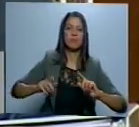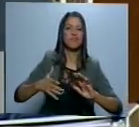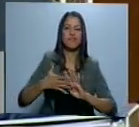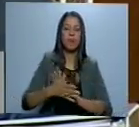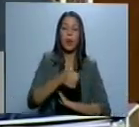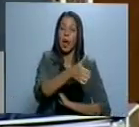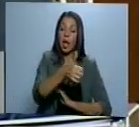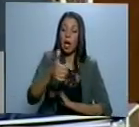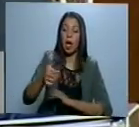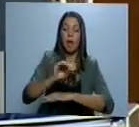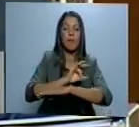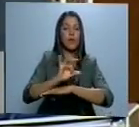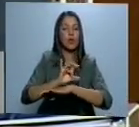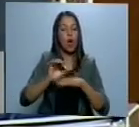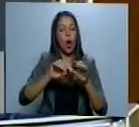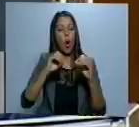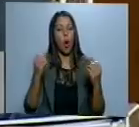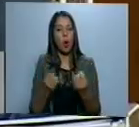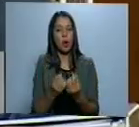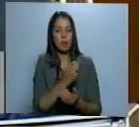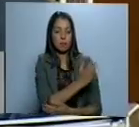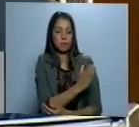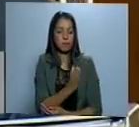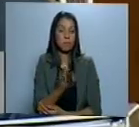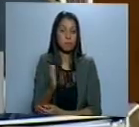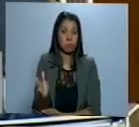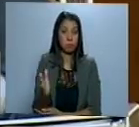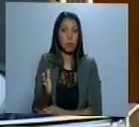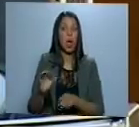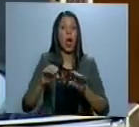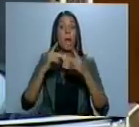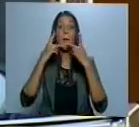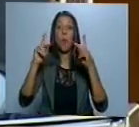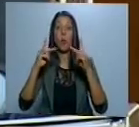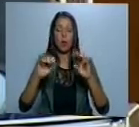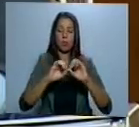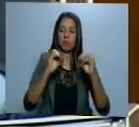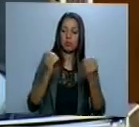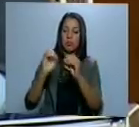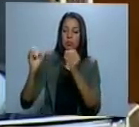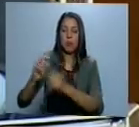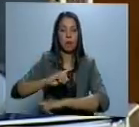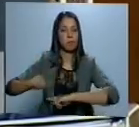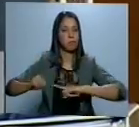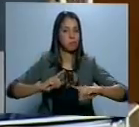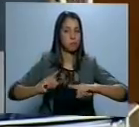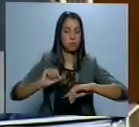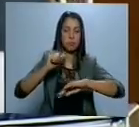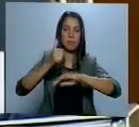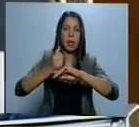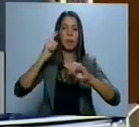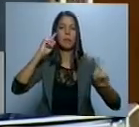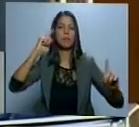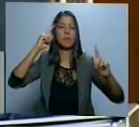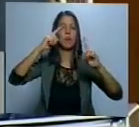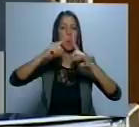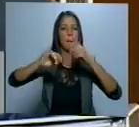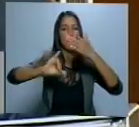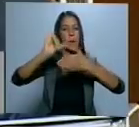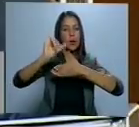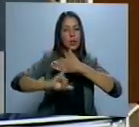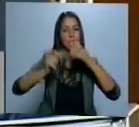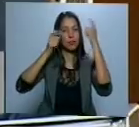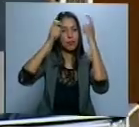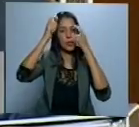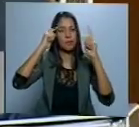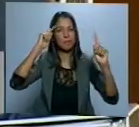competencias, funcionamiento y organización de los órganos del poder público, con el objeto de alcanzar los altos fines del Estado y los valores